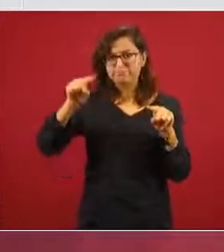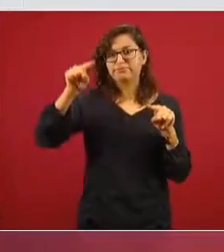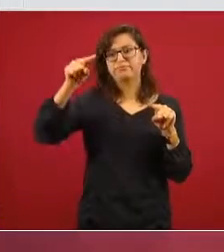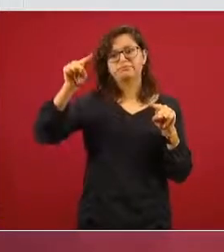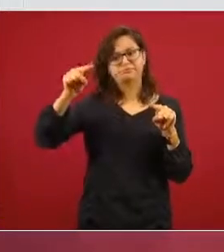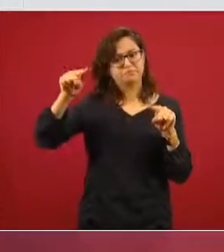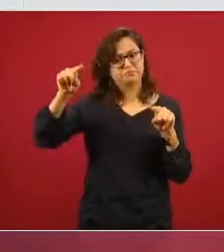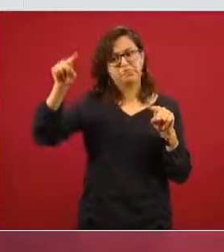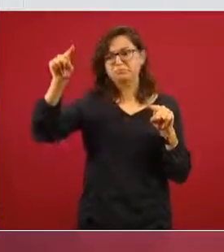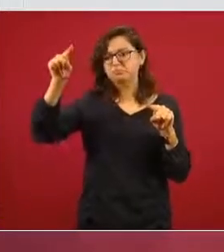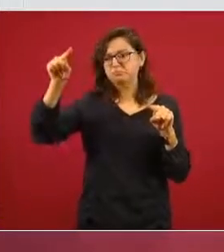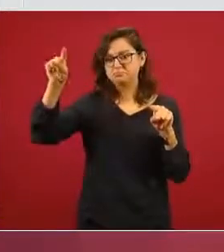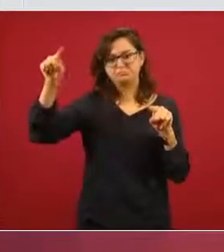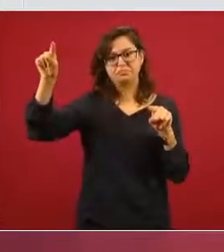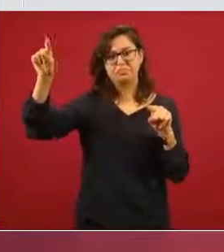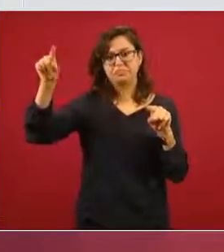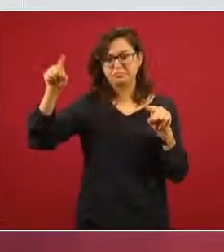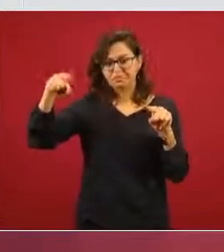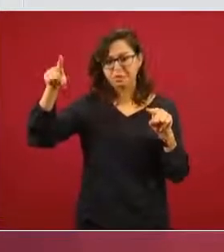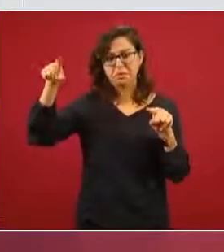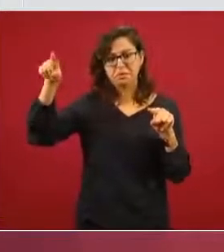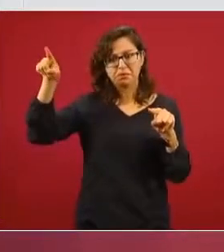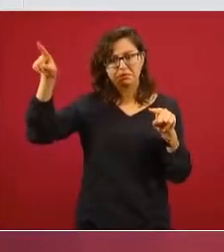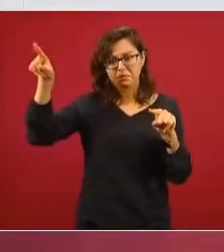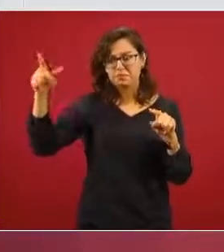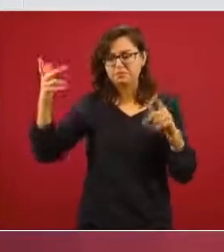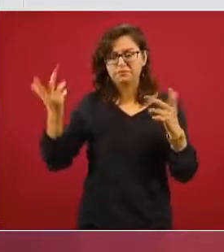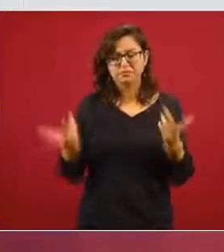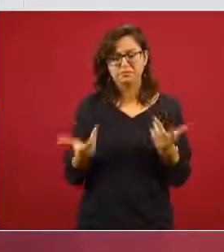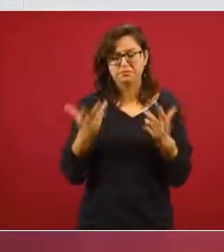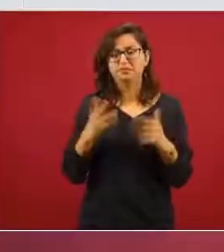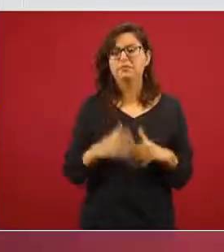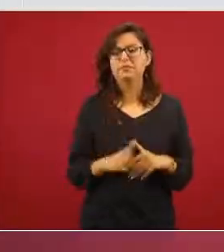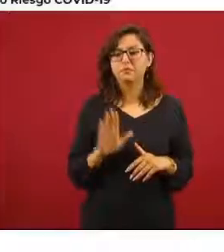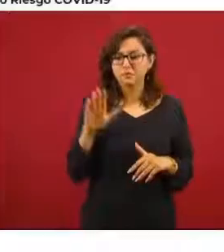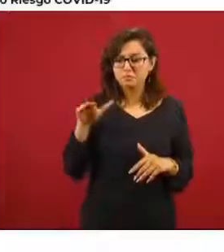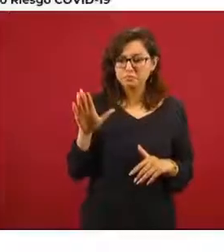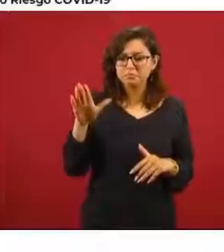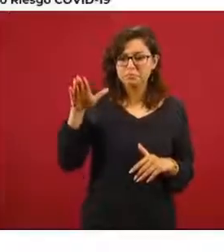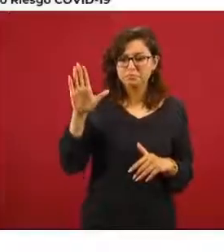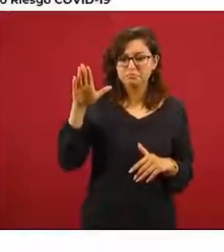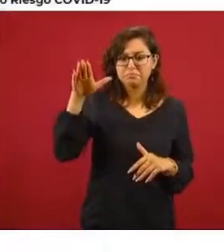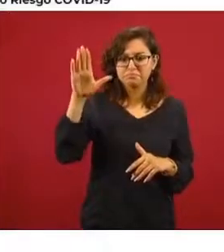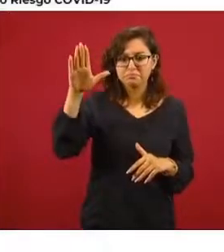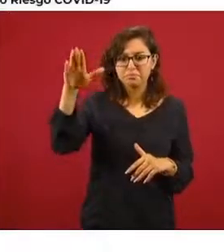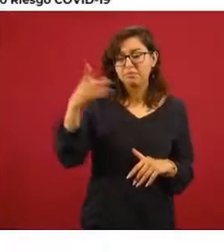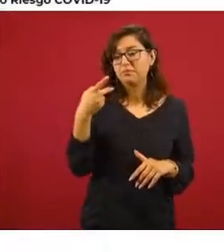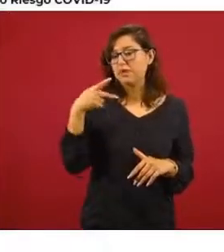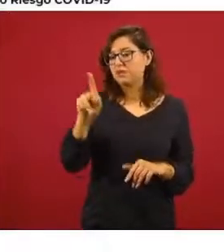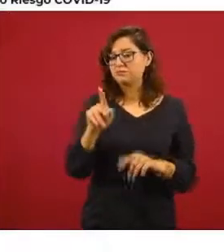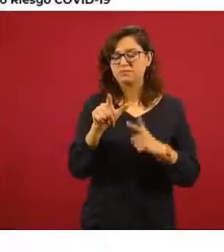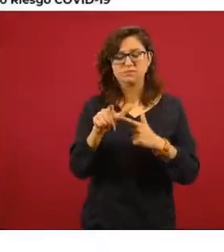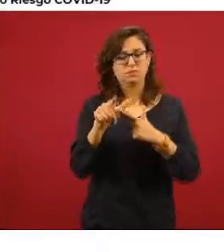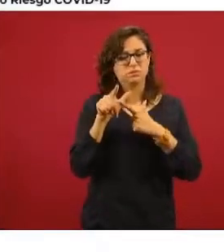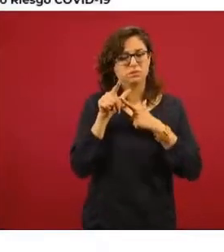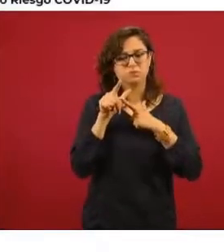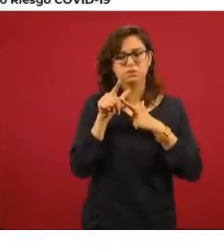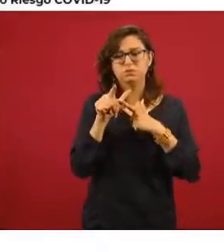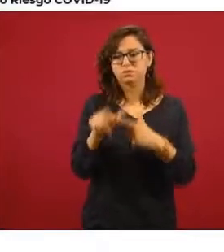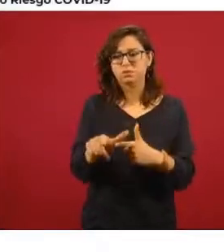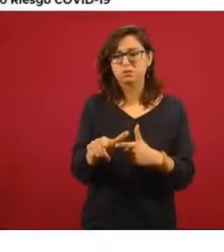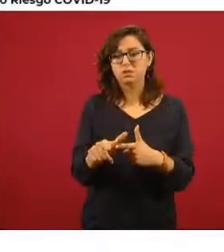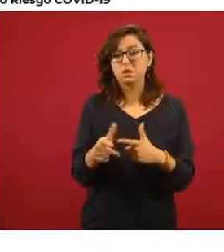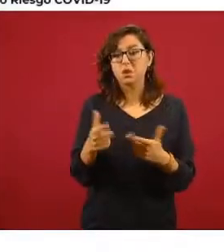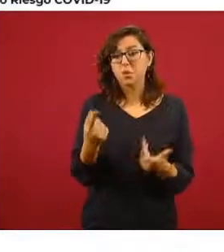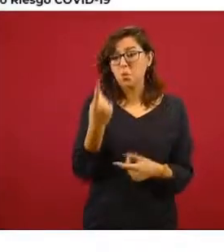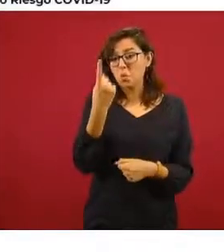curva de ascenso. Múltiples picos, siempre vean que esto es variante, pero la tendencia general sigue en ascenso, solo hay una semana